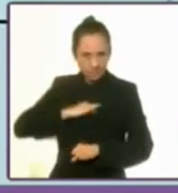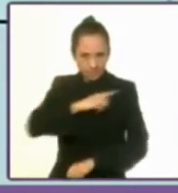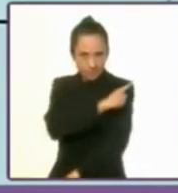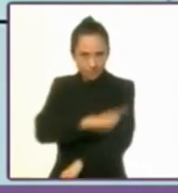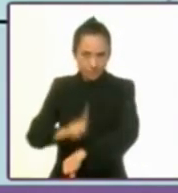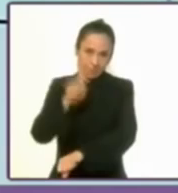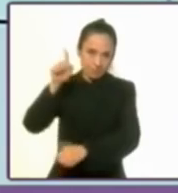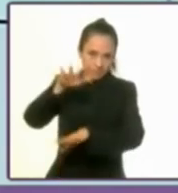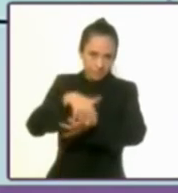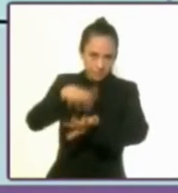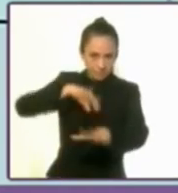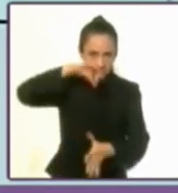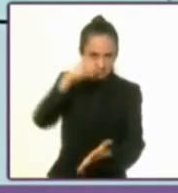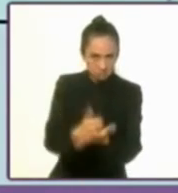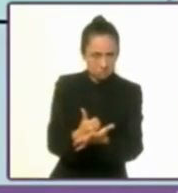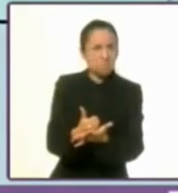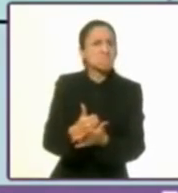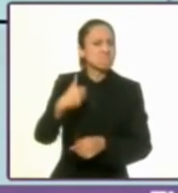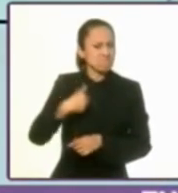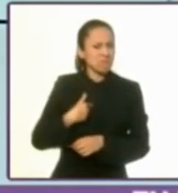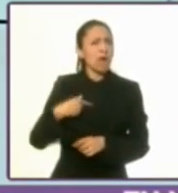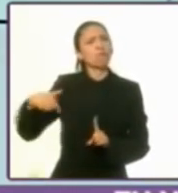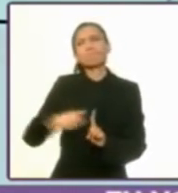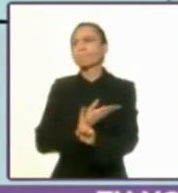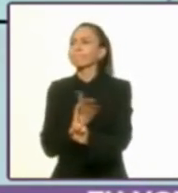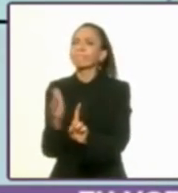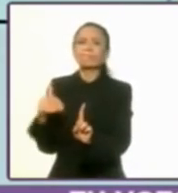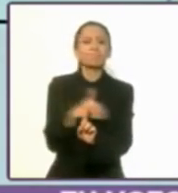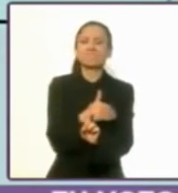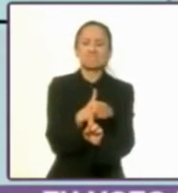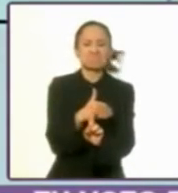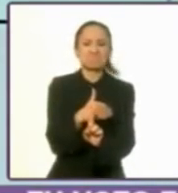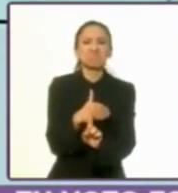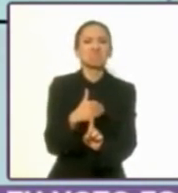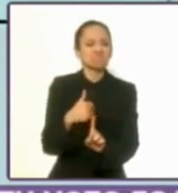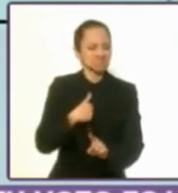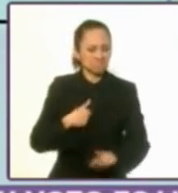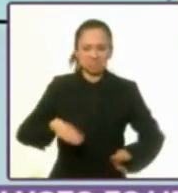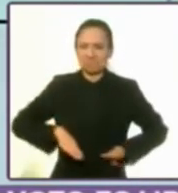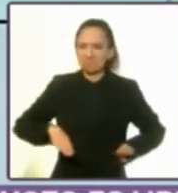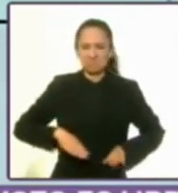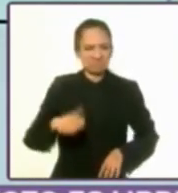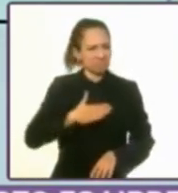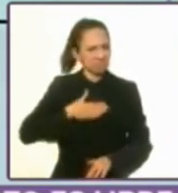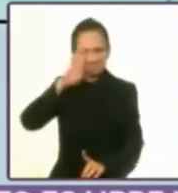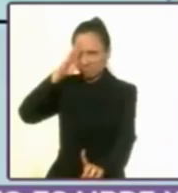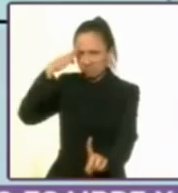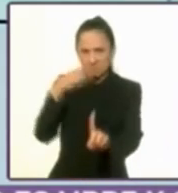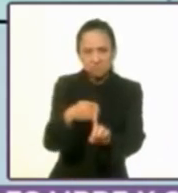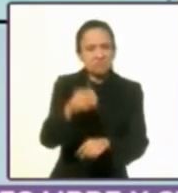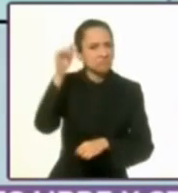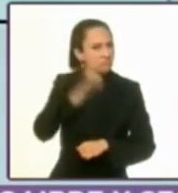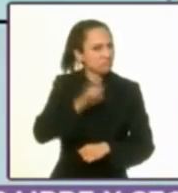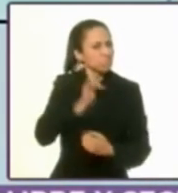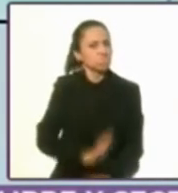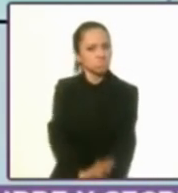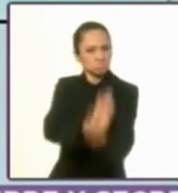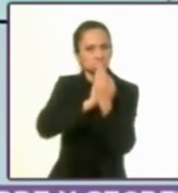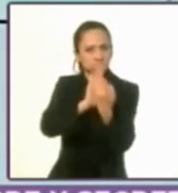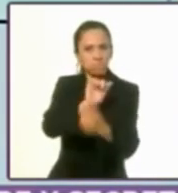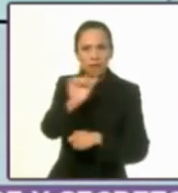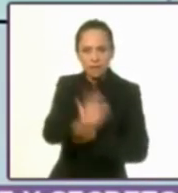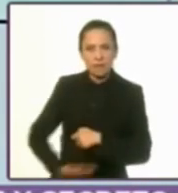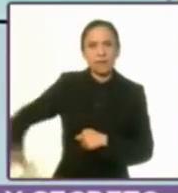nunca le di vuelta a los problemas así acostumbro ser los enfrentó siempre a las personas